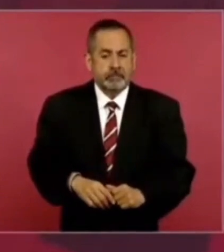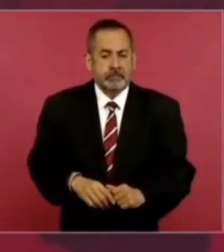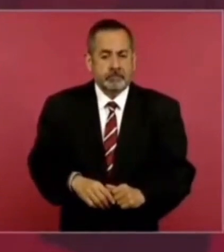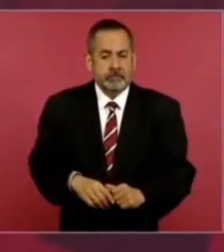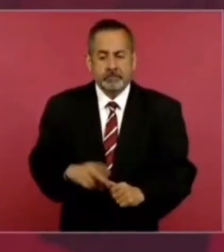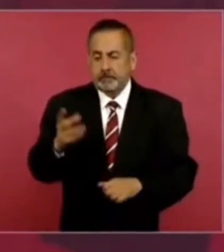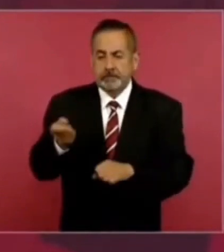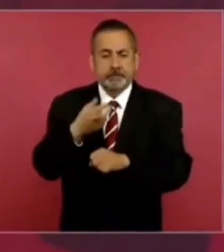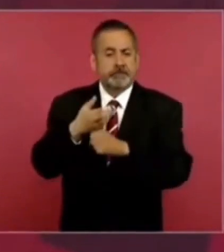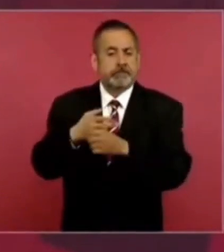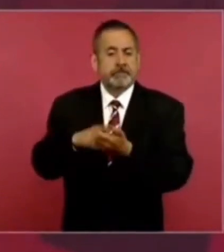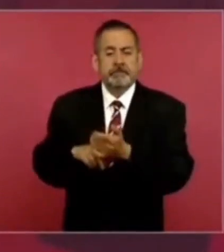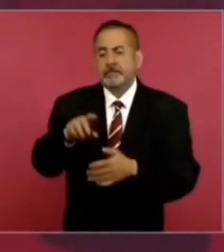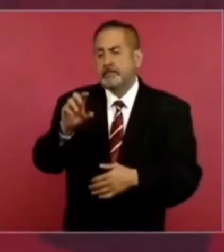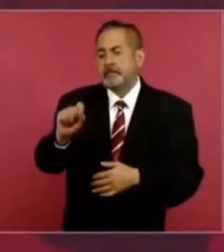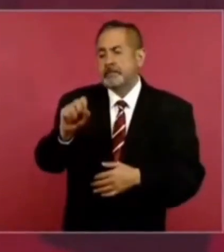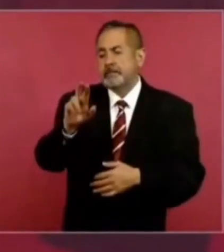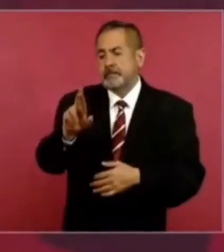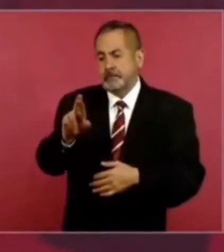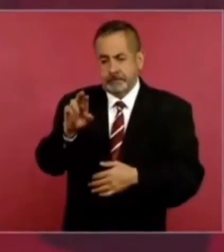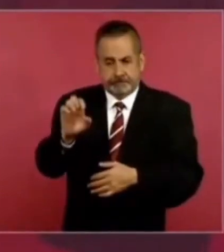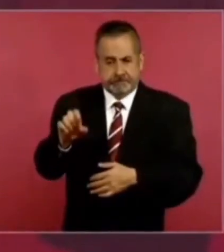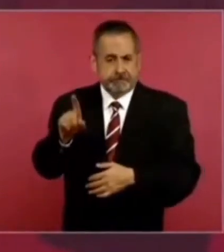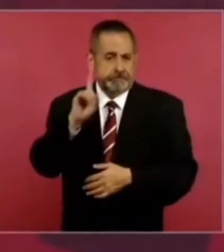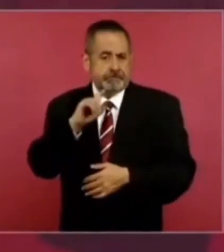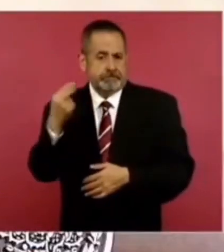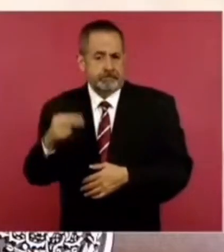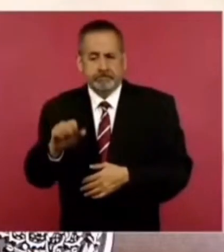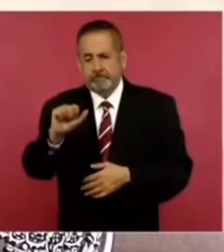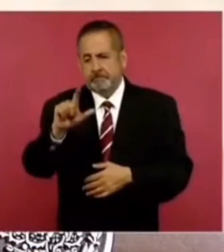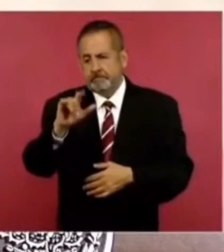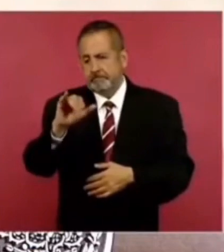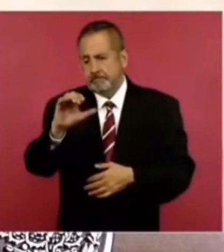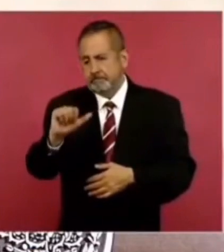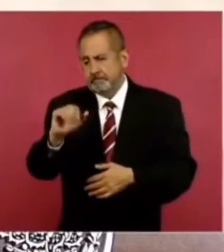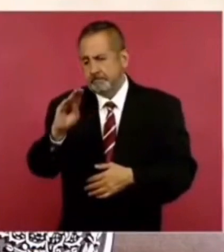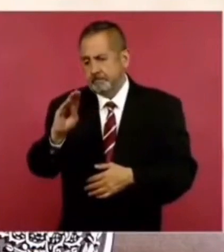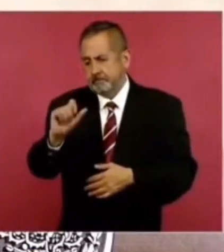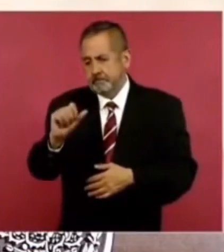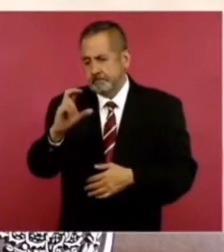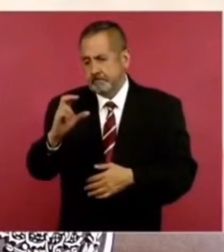secretaria de Relaciones Exteriores, Alicia Bárcena,